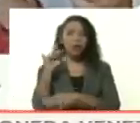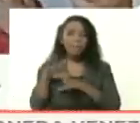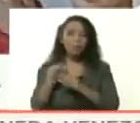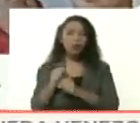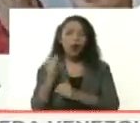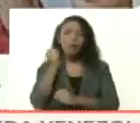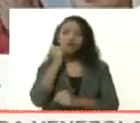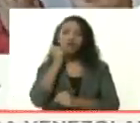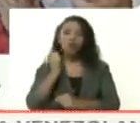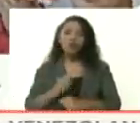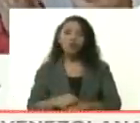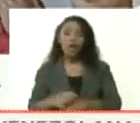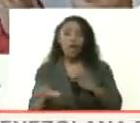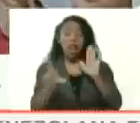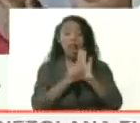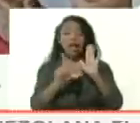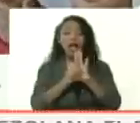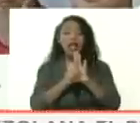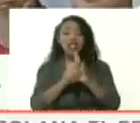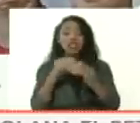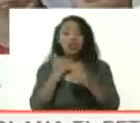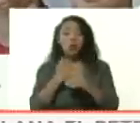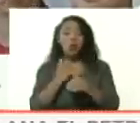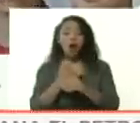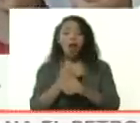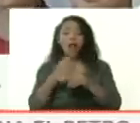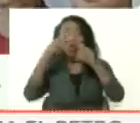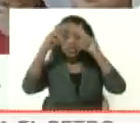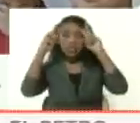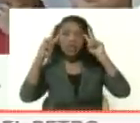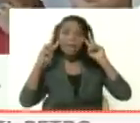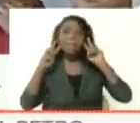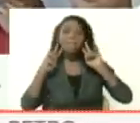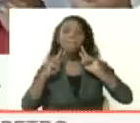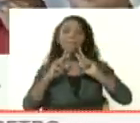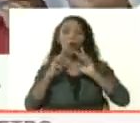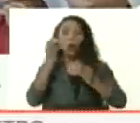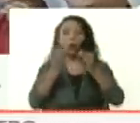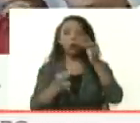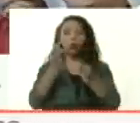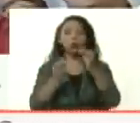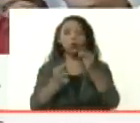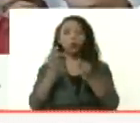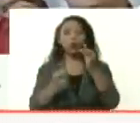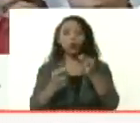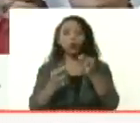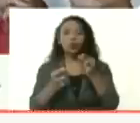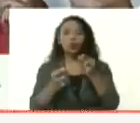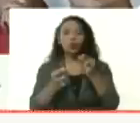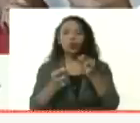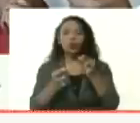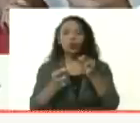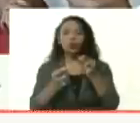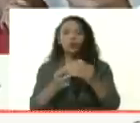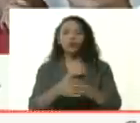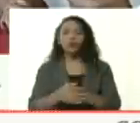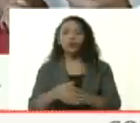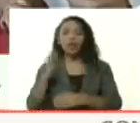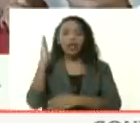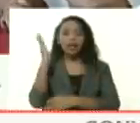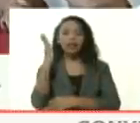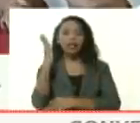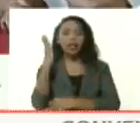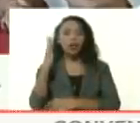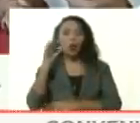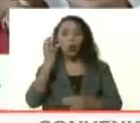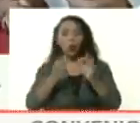Sí, legaliza la impunidad y la ejecución extrajudicial. La ejecución extrajudicial. Horrible lo que